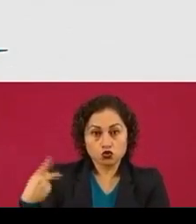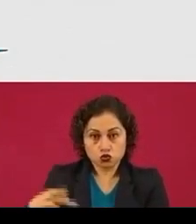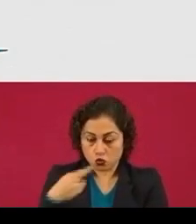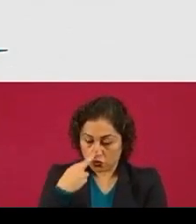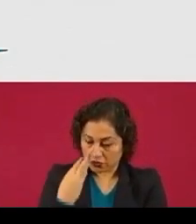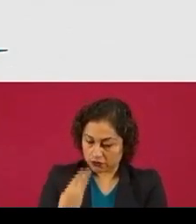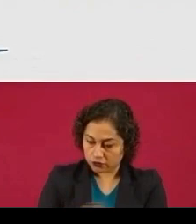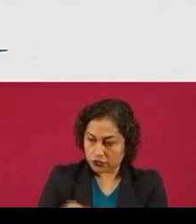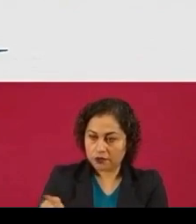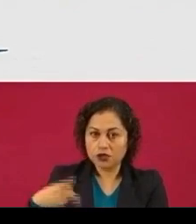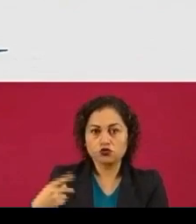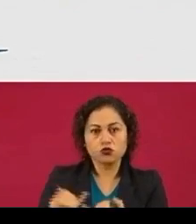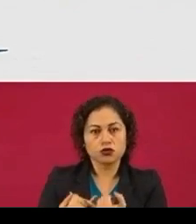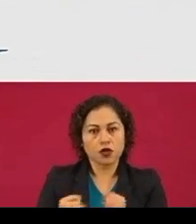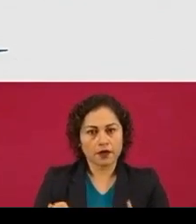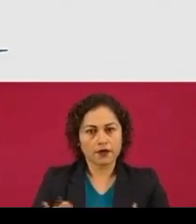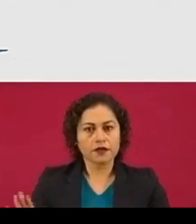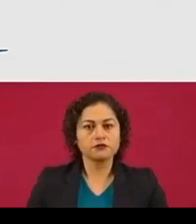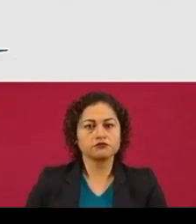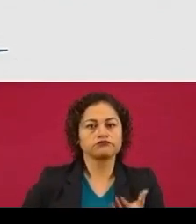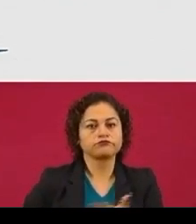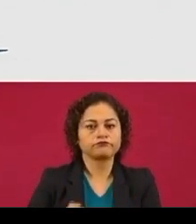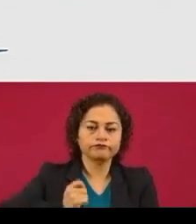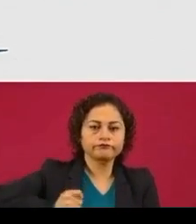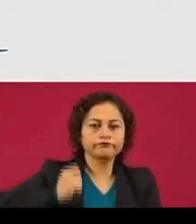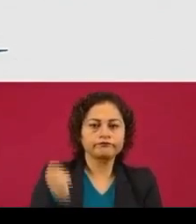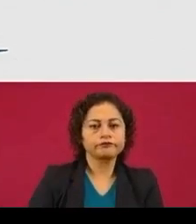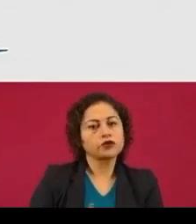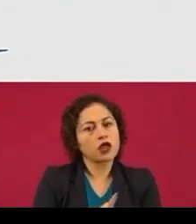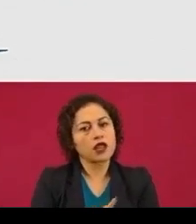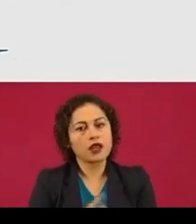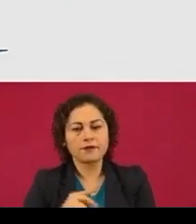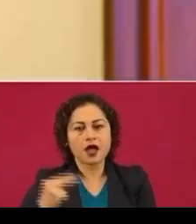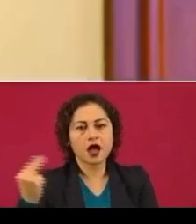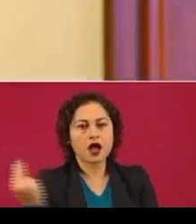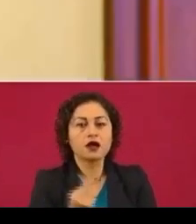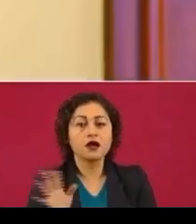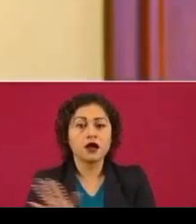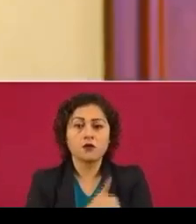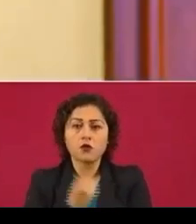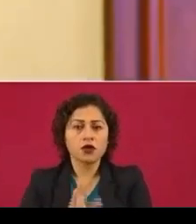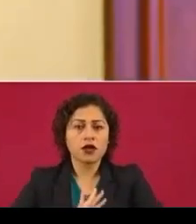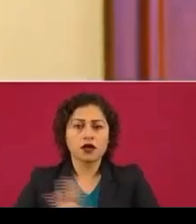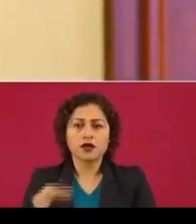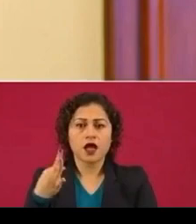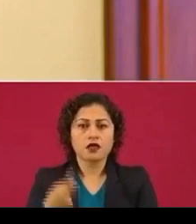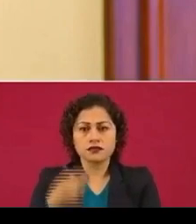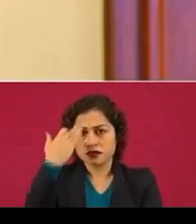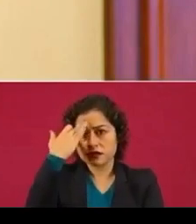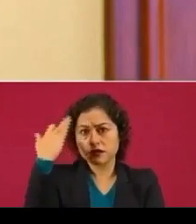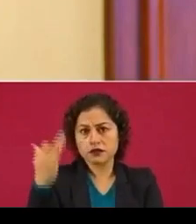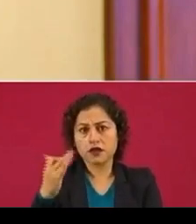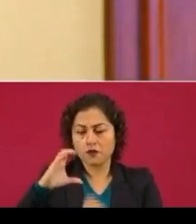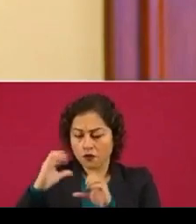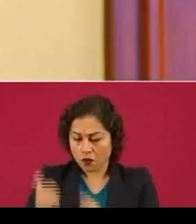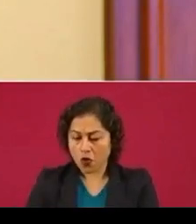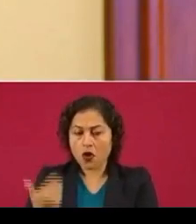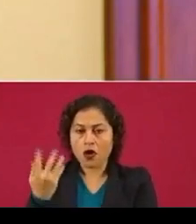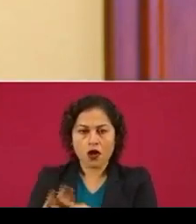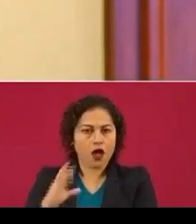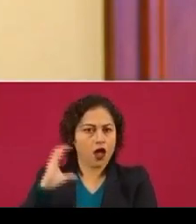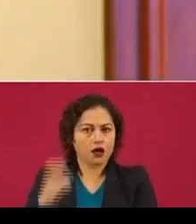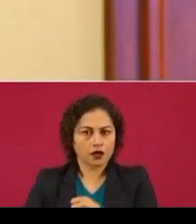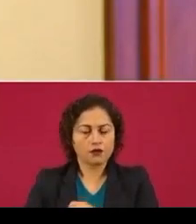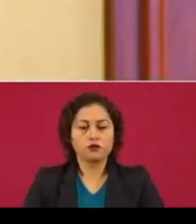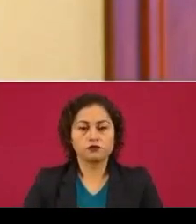autonomía e independencia, determinó decretar la libertad inmediata por estar ya compurgada la pena impuesta. El diálogo entre